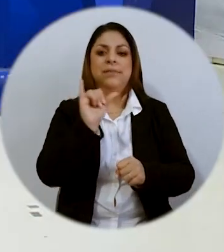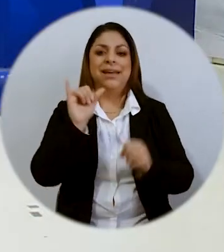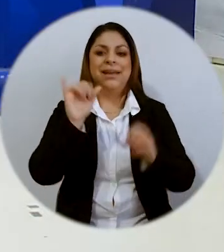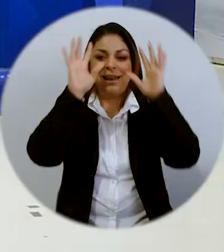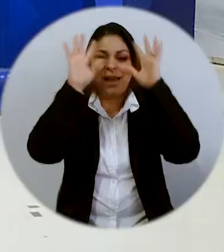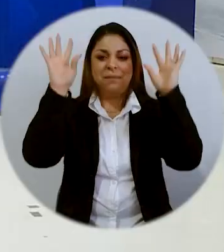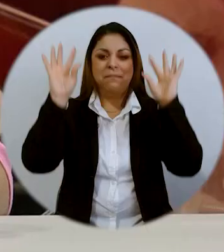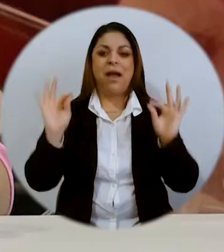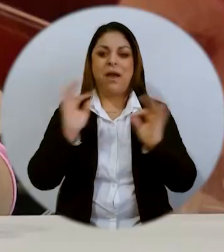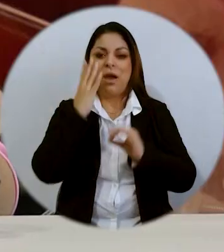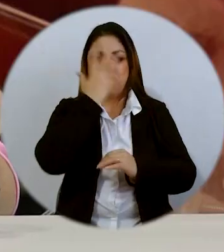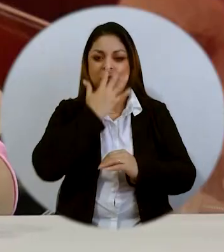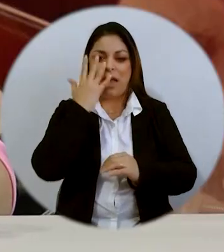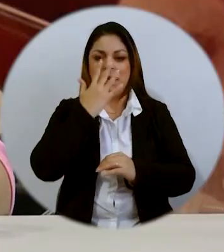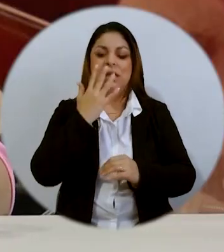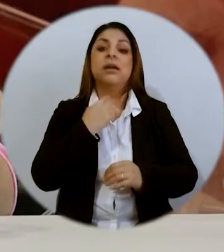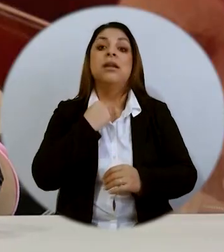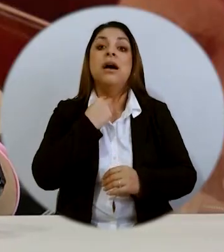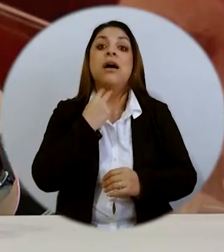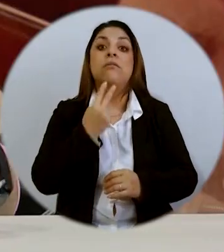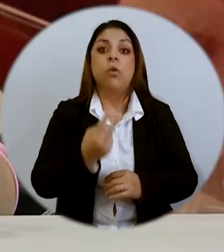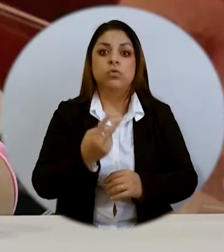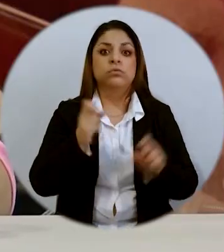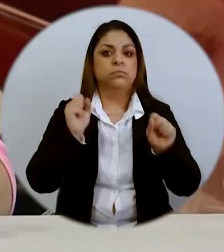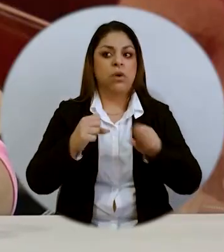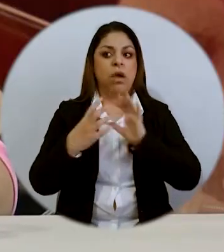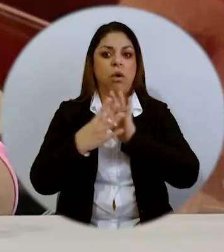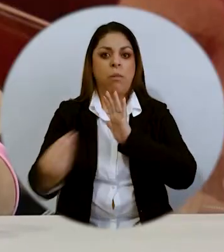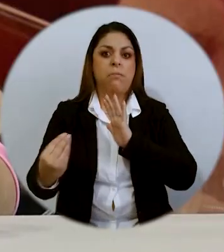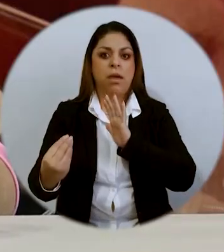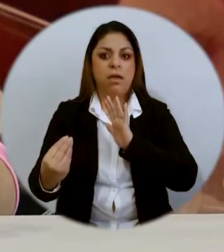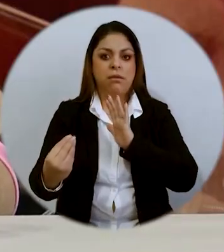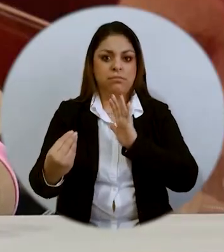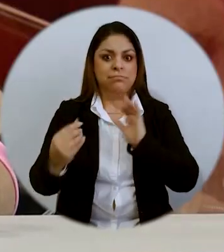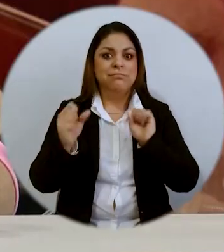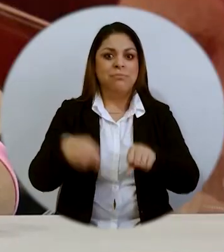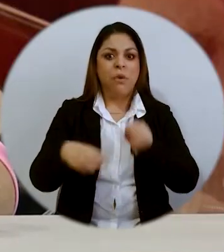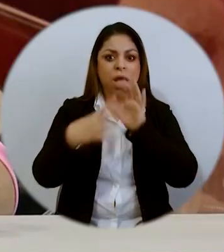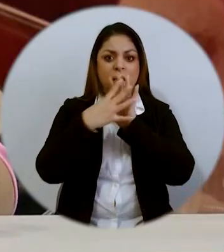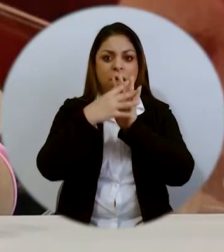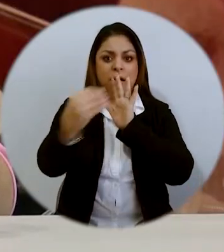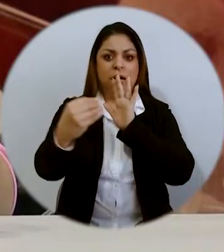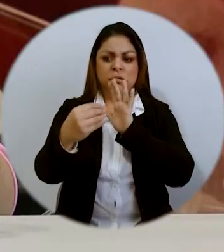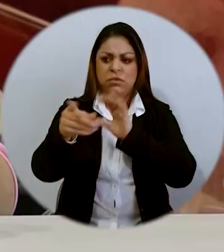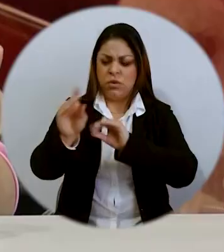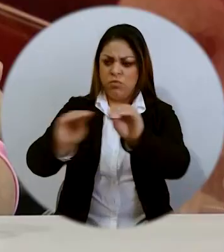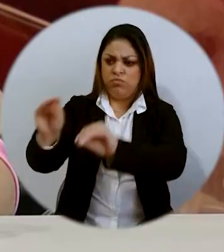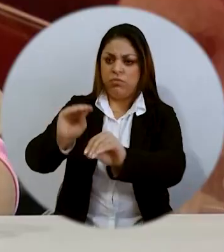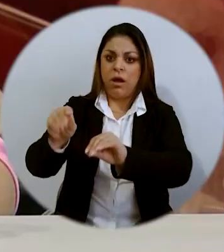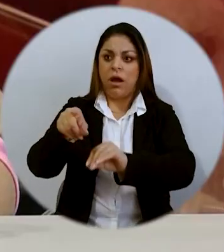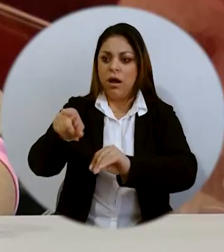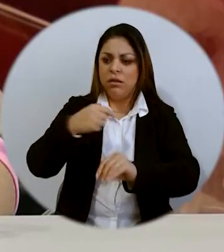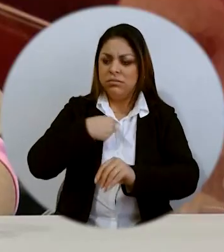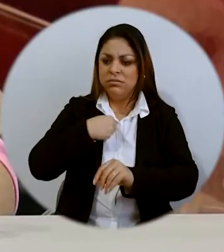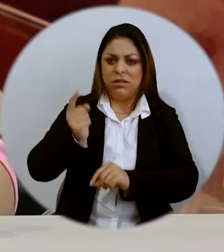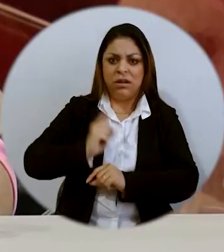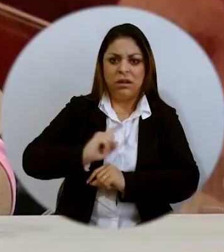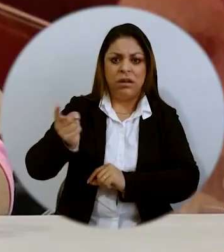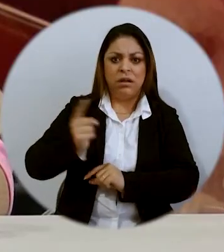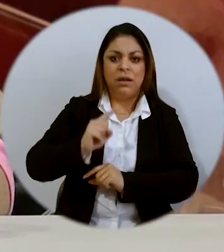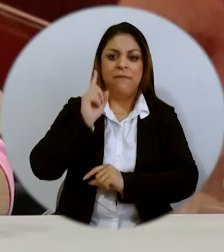el uso de la imagen, de la voz, etcétera, cómo te clonan, por decirlo de alguna